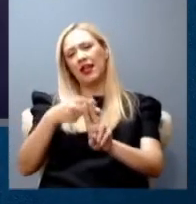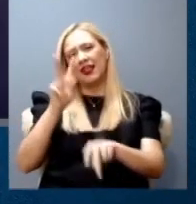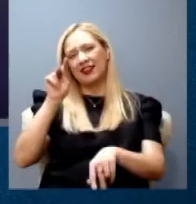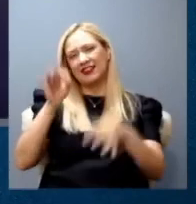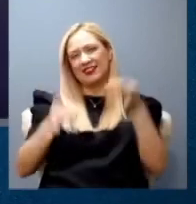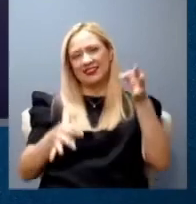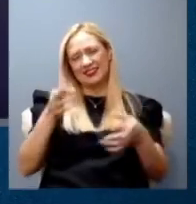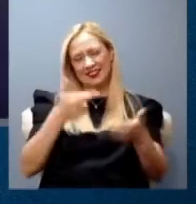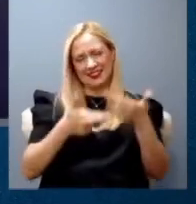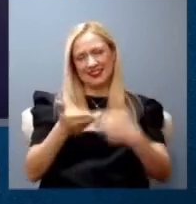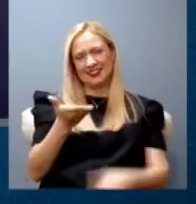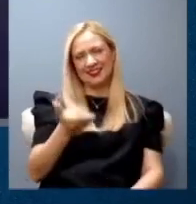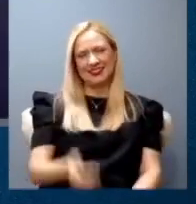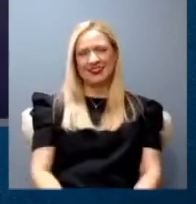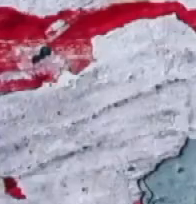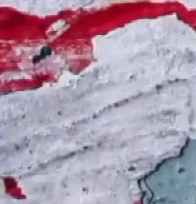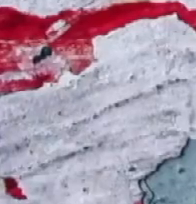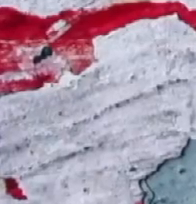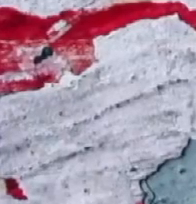regresamos.